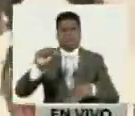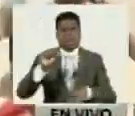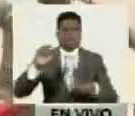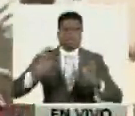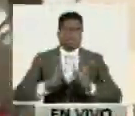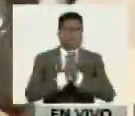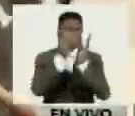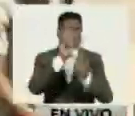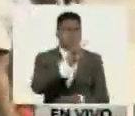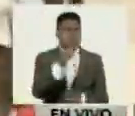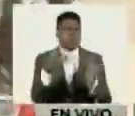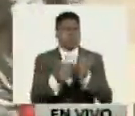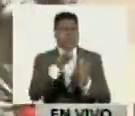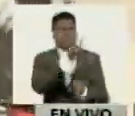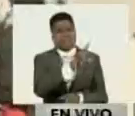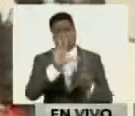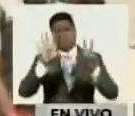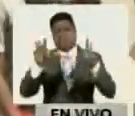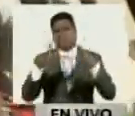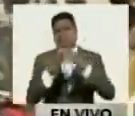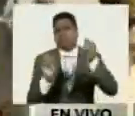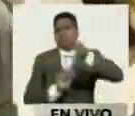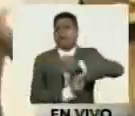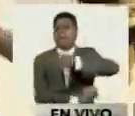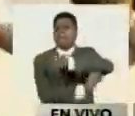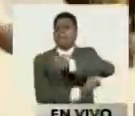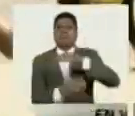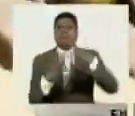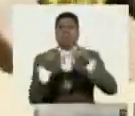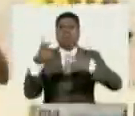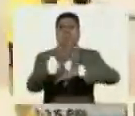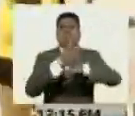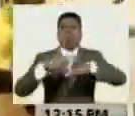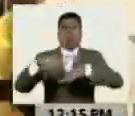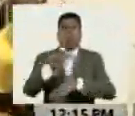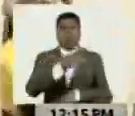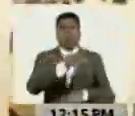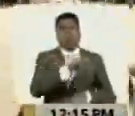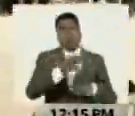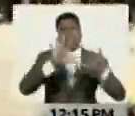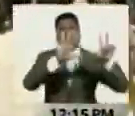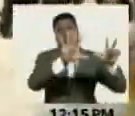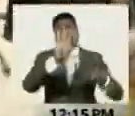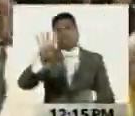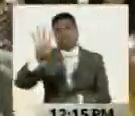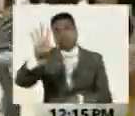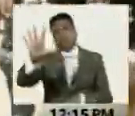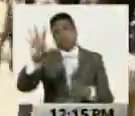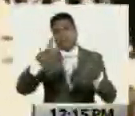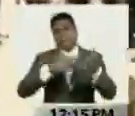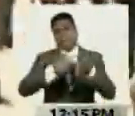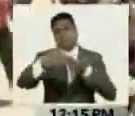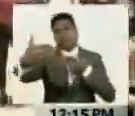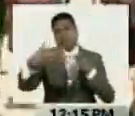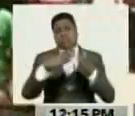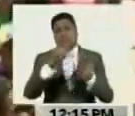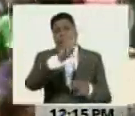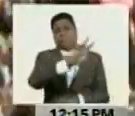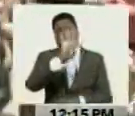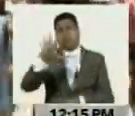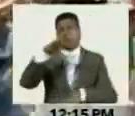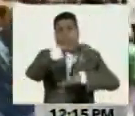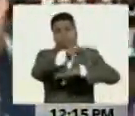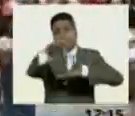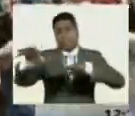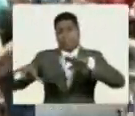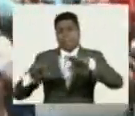Un festival que ha contado con todo el apoyo del gobierno bolivariano, con una inversión de más de 850 millones y que se va a expandir por los 24 estados de